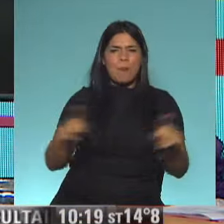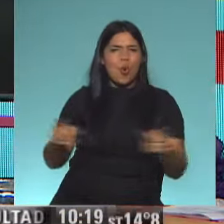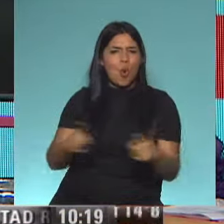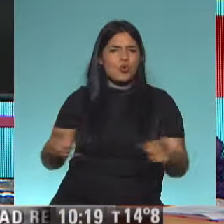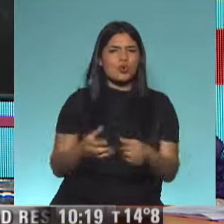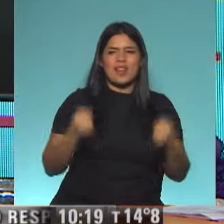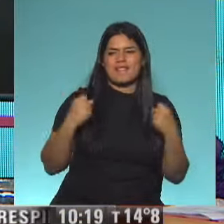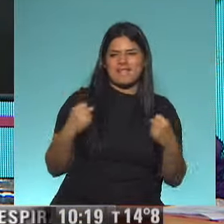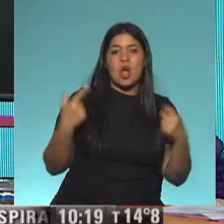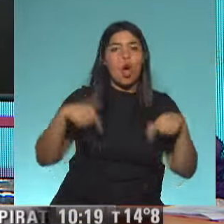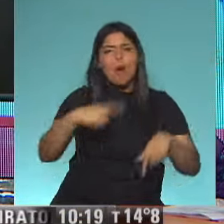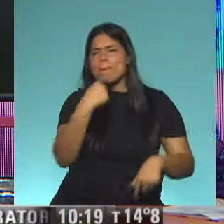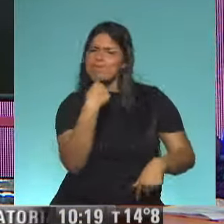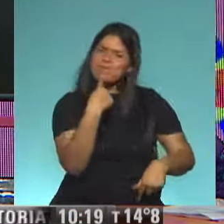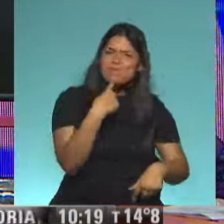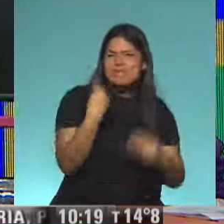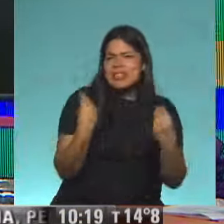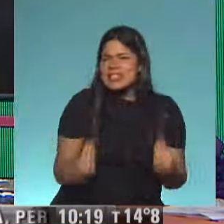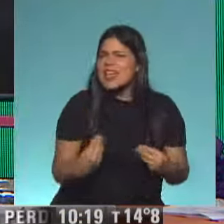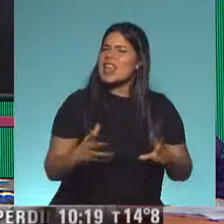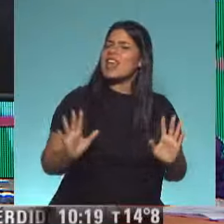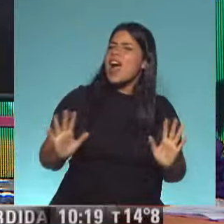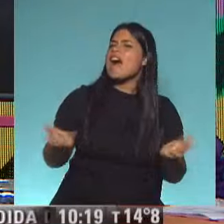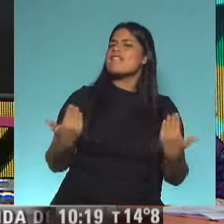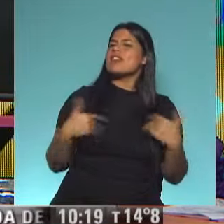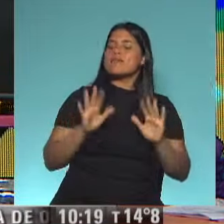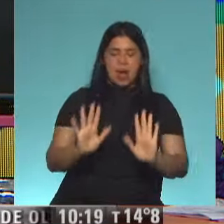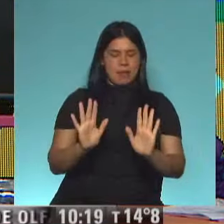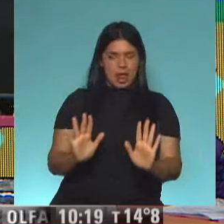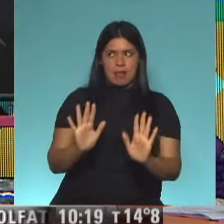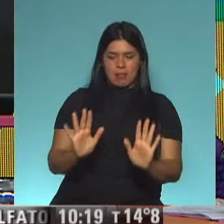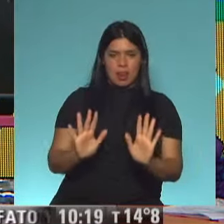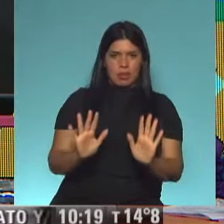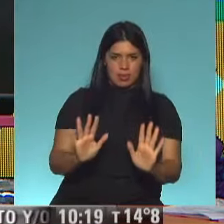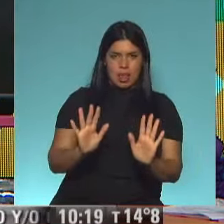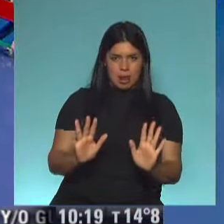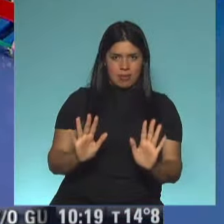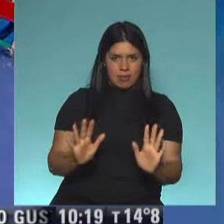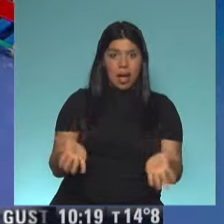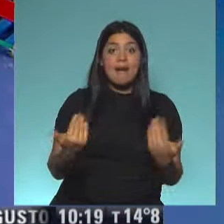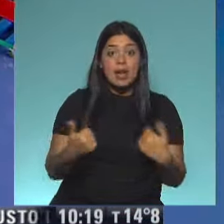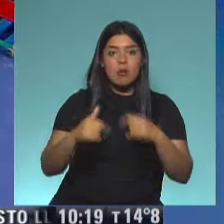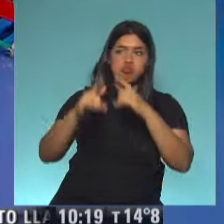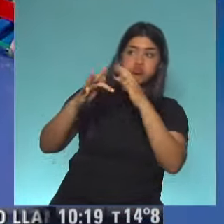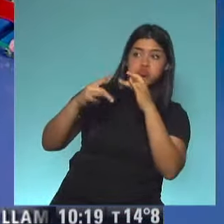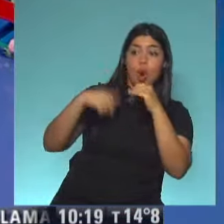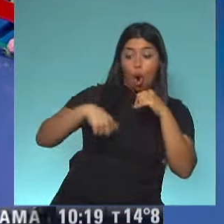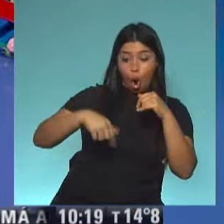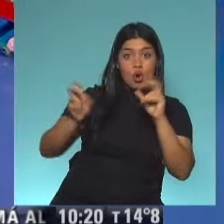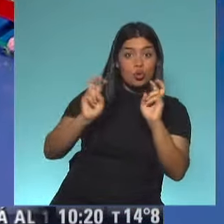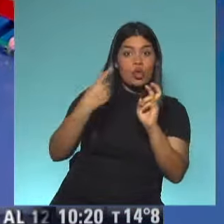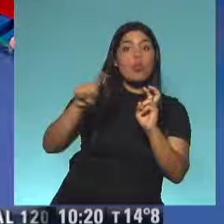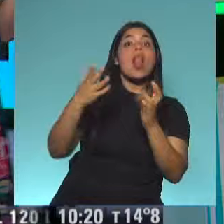vamos a preguntar hoy con estas plumas? Momento. Pero, a ver, ahí va, ahí va. ¿Qué sale de esta trompeta, no? Uy, no sé, ni idea. ¿Qué